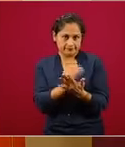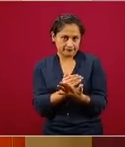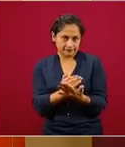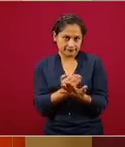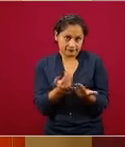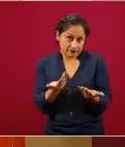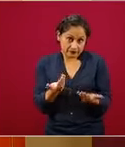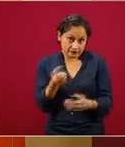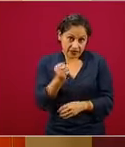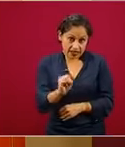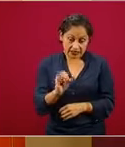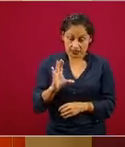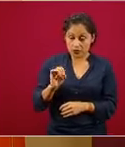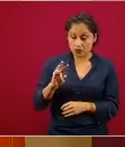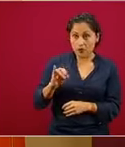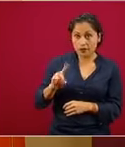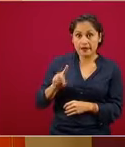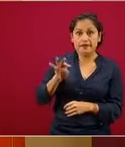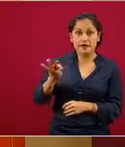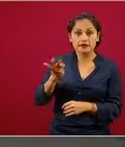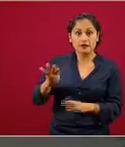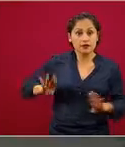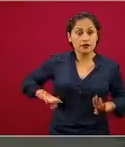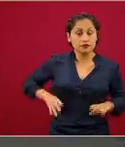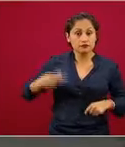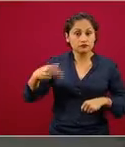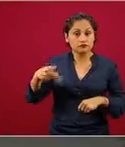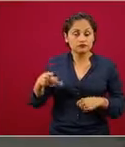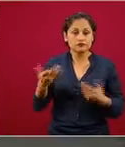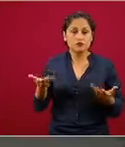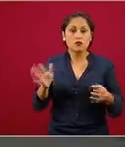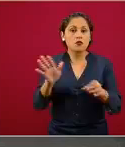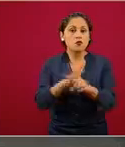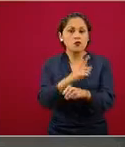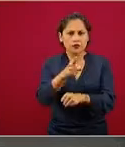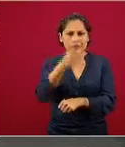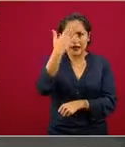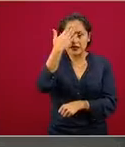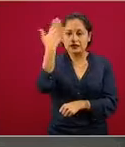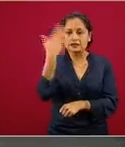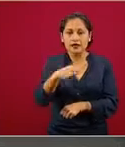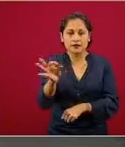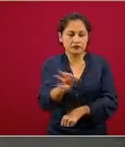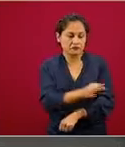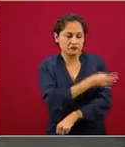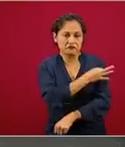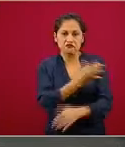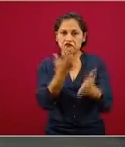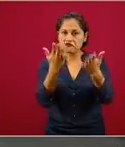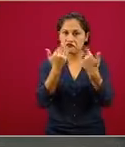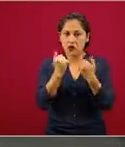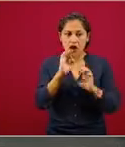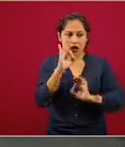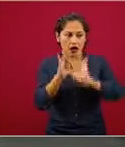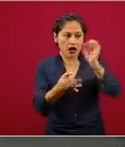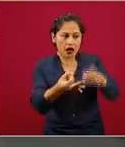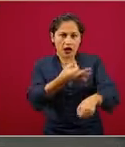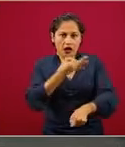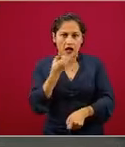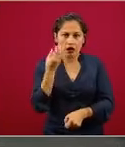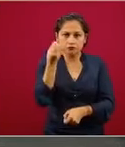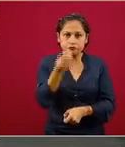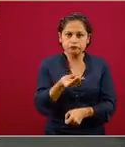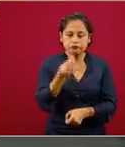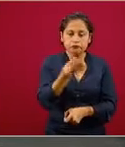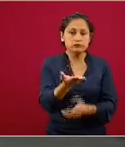Esto habida cuenta que no existen ni tratamientos, ni vacunas, ni otros recursos que puedan modificar el curso de